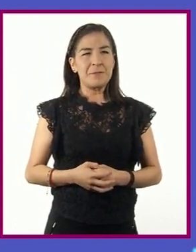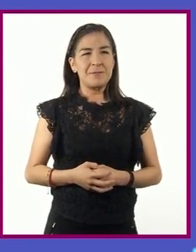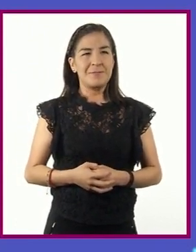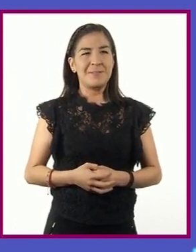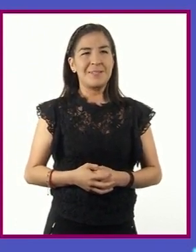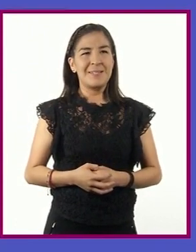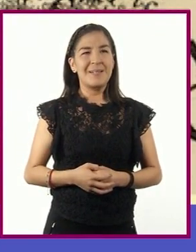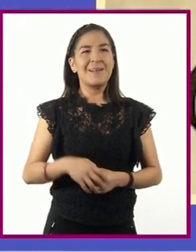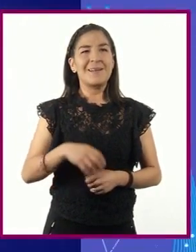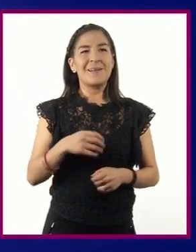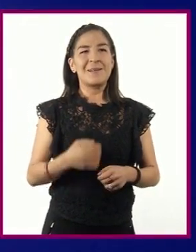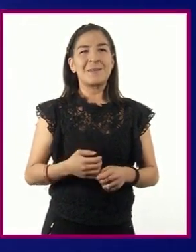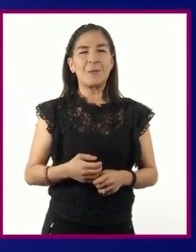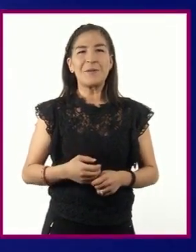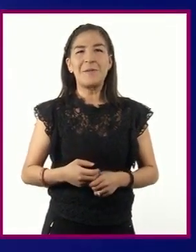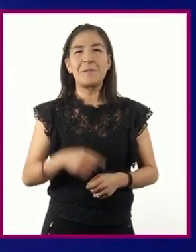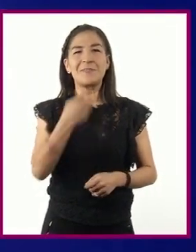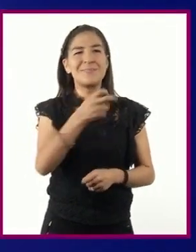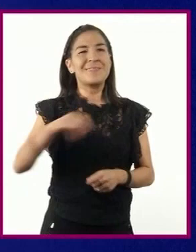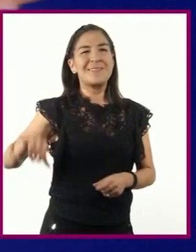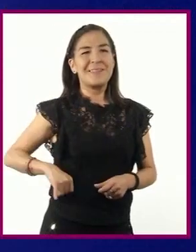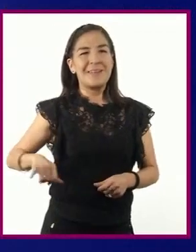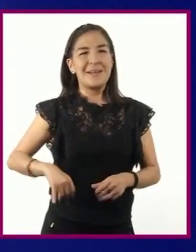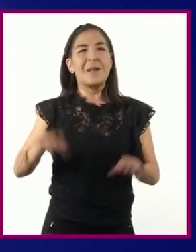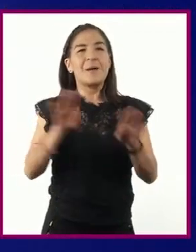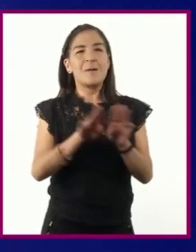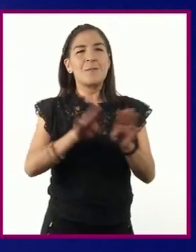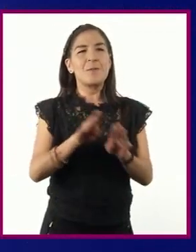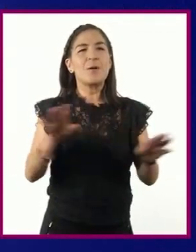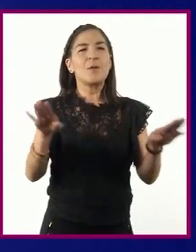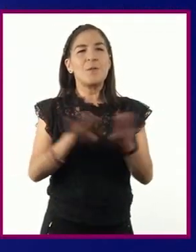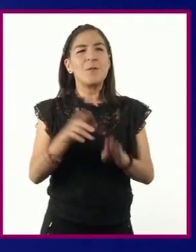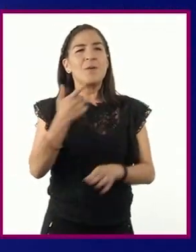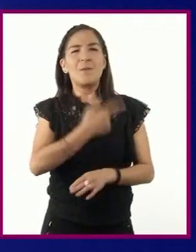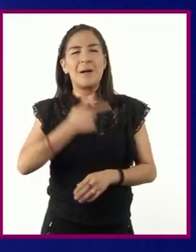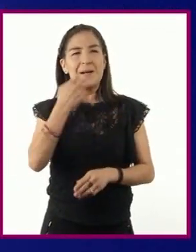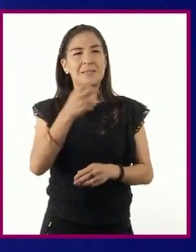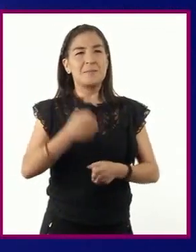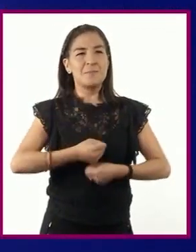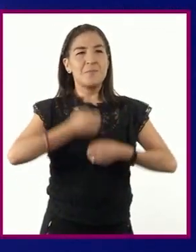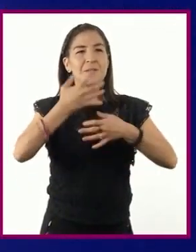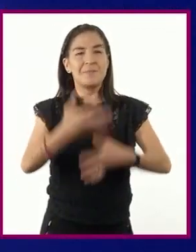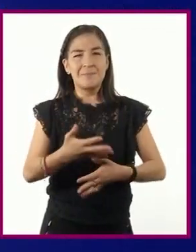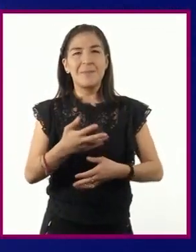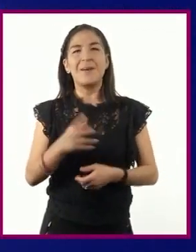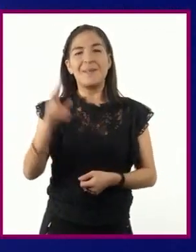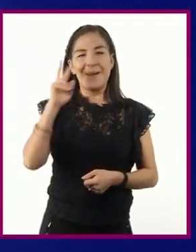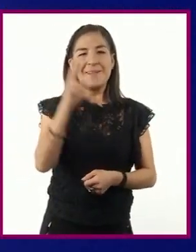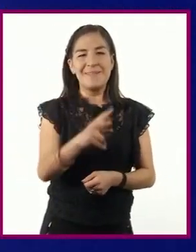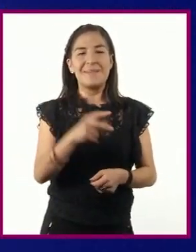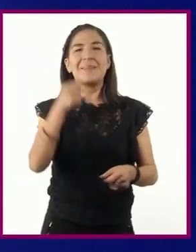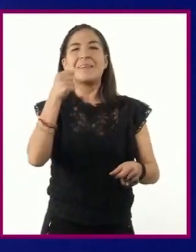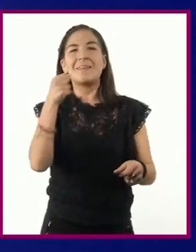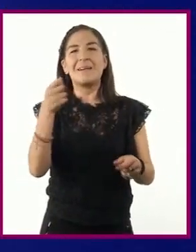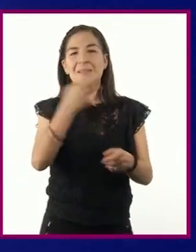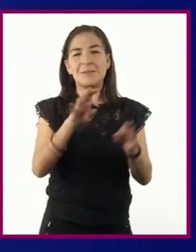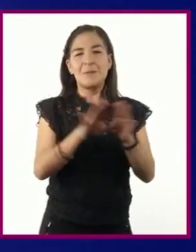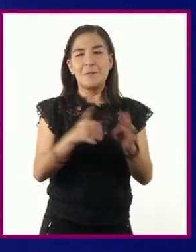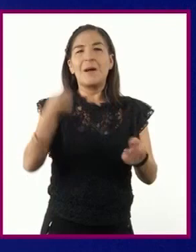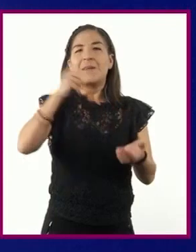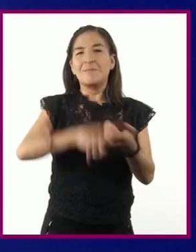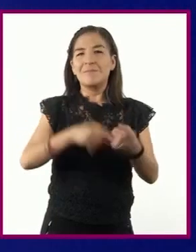Algo interesante también sería saber cómo juega la poesía visual con la tipografía y sus